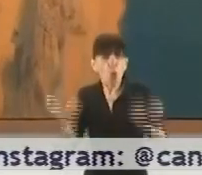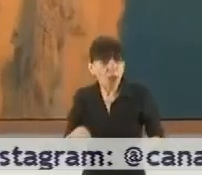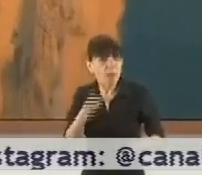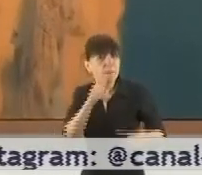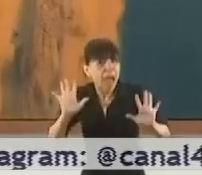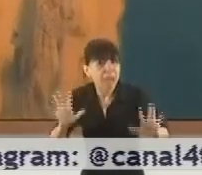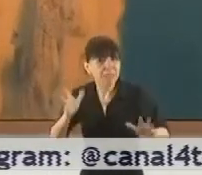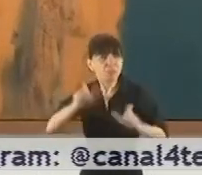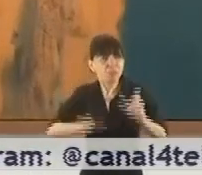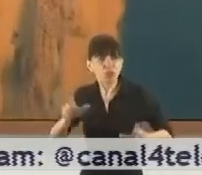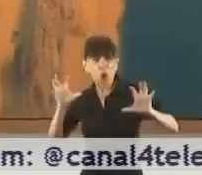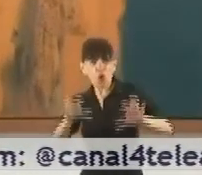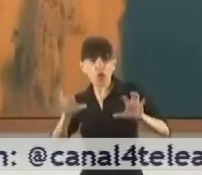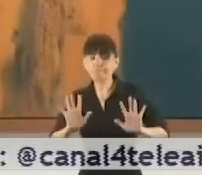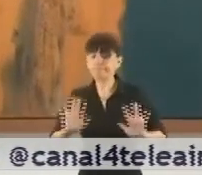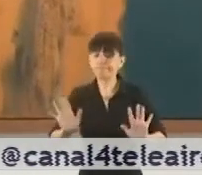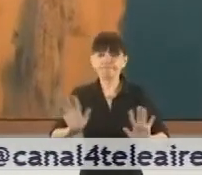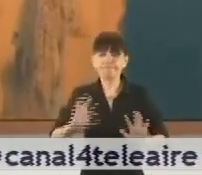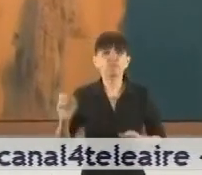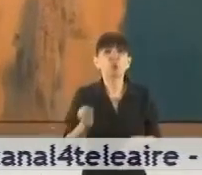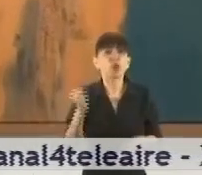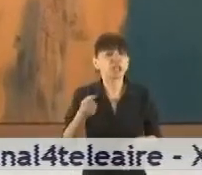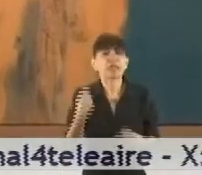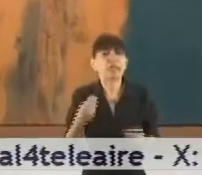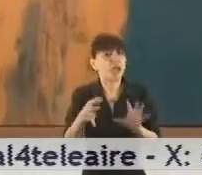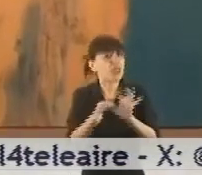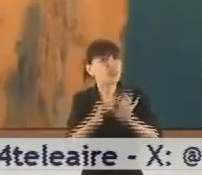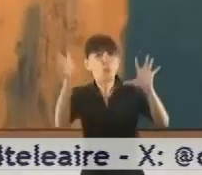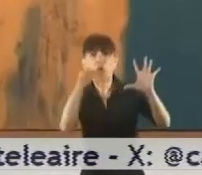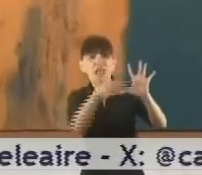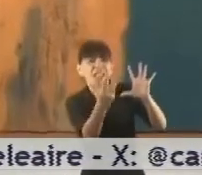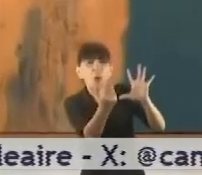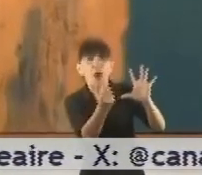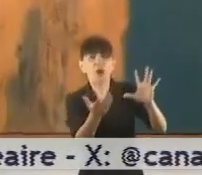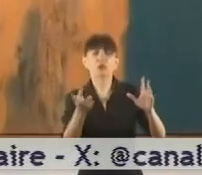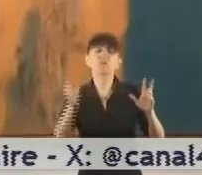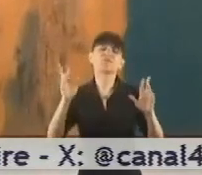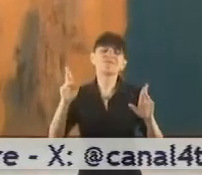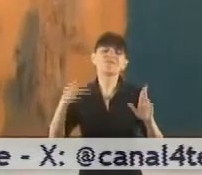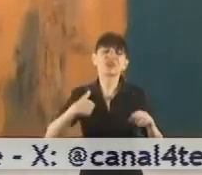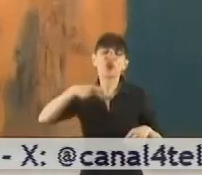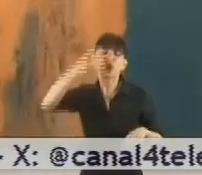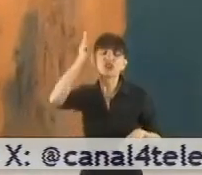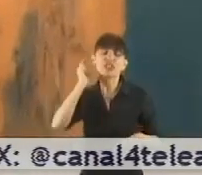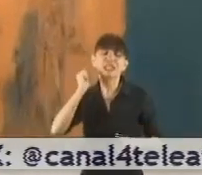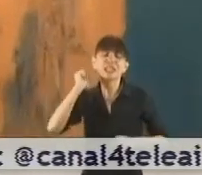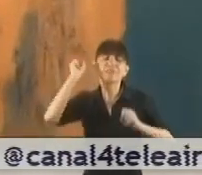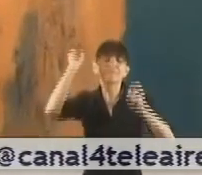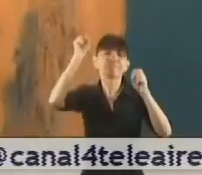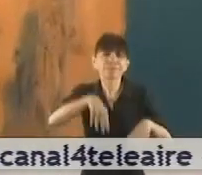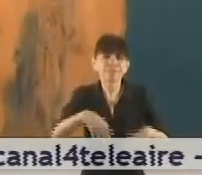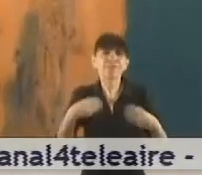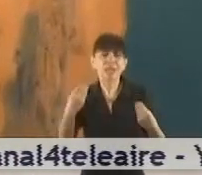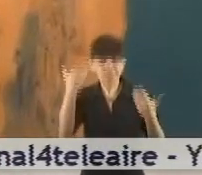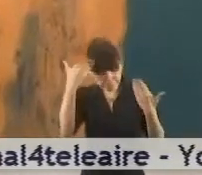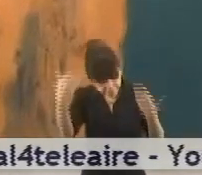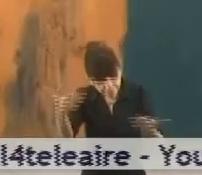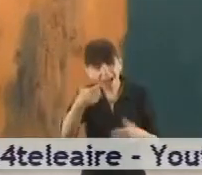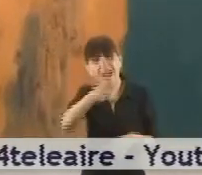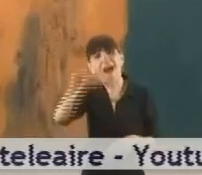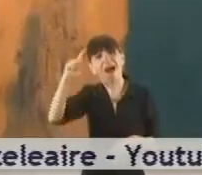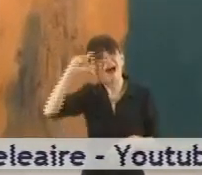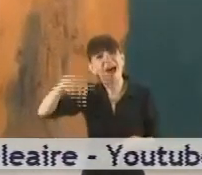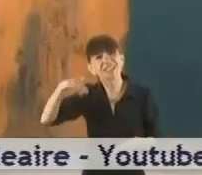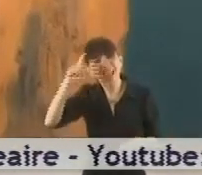preservar los mejores valores de la democracia. Quisiera estar allí, por Salvador Allende, por